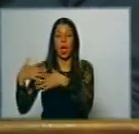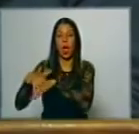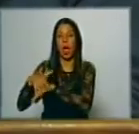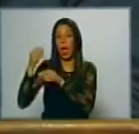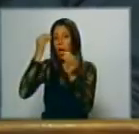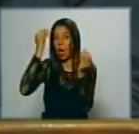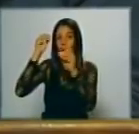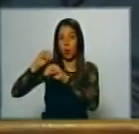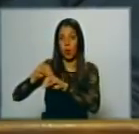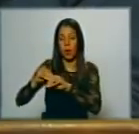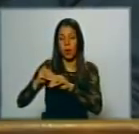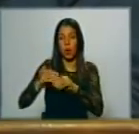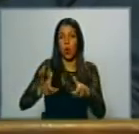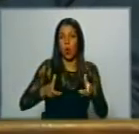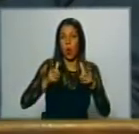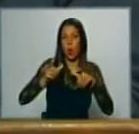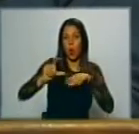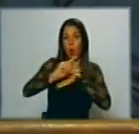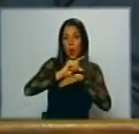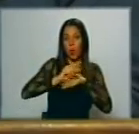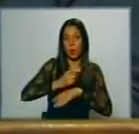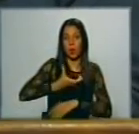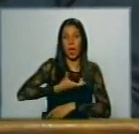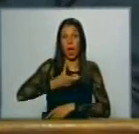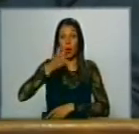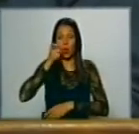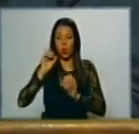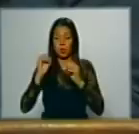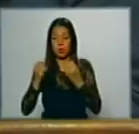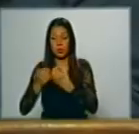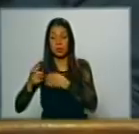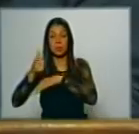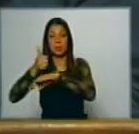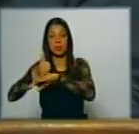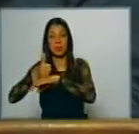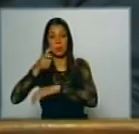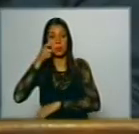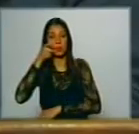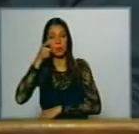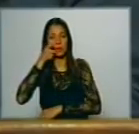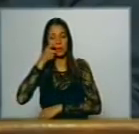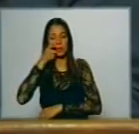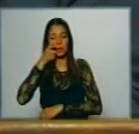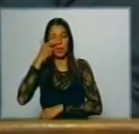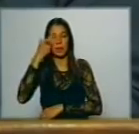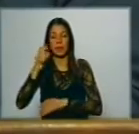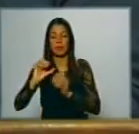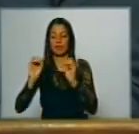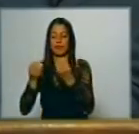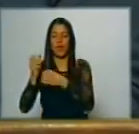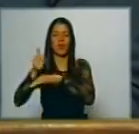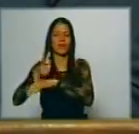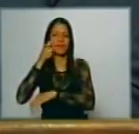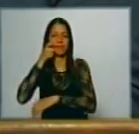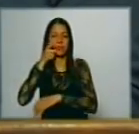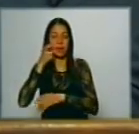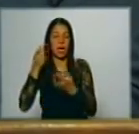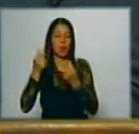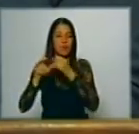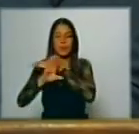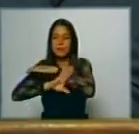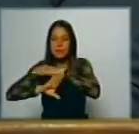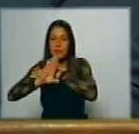coordinación con las autoridades competentes en la Superintendencia Nacional para la Defensa de los Derechos